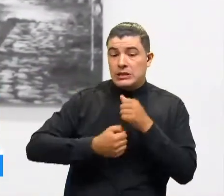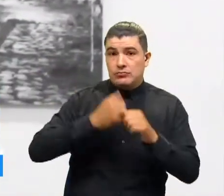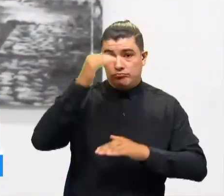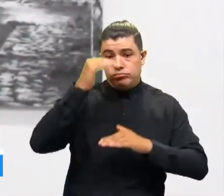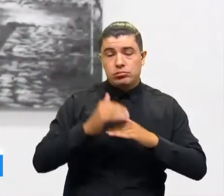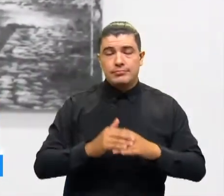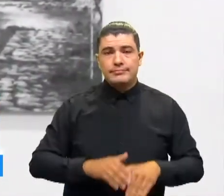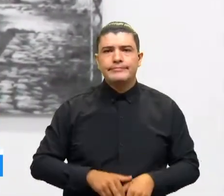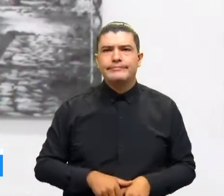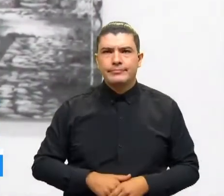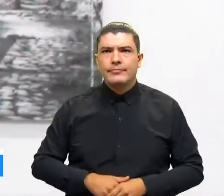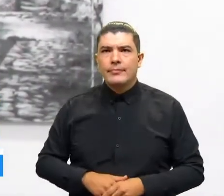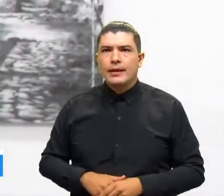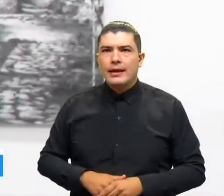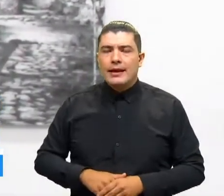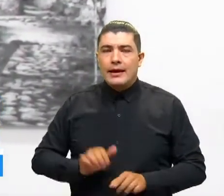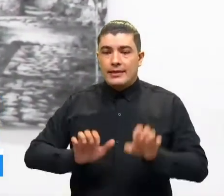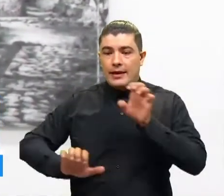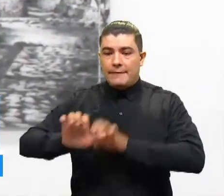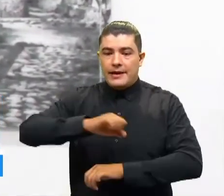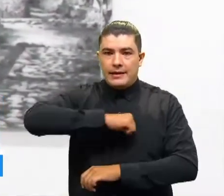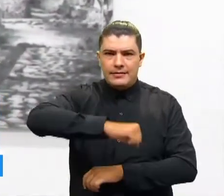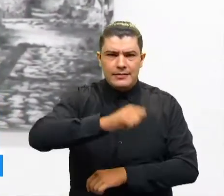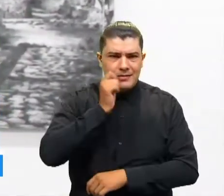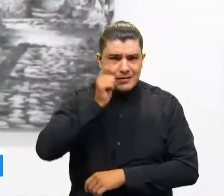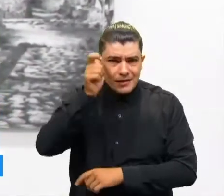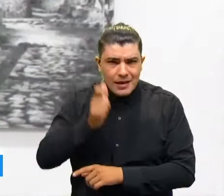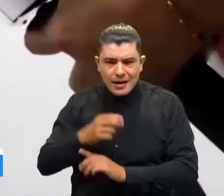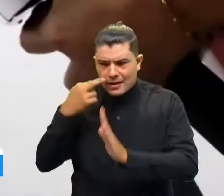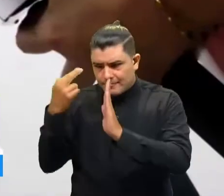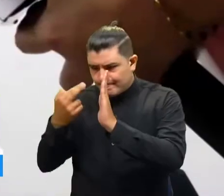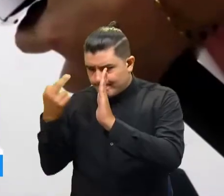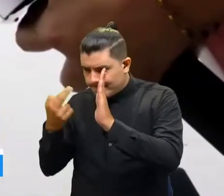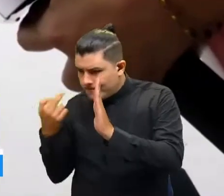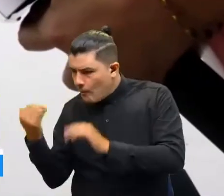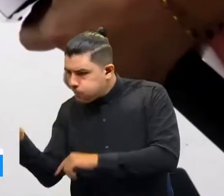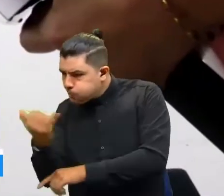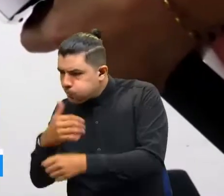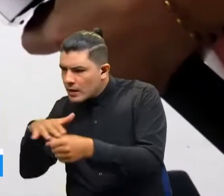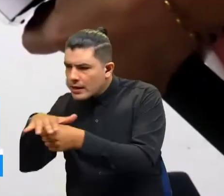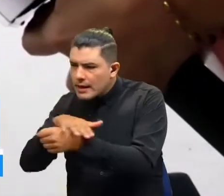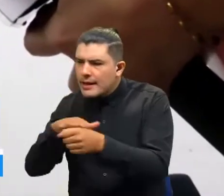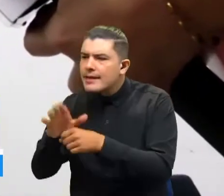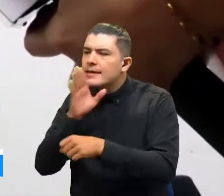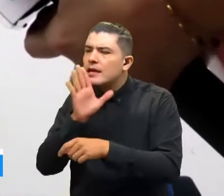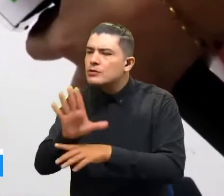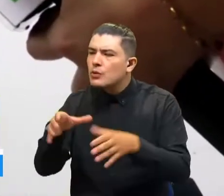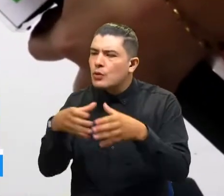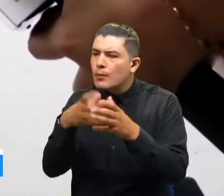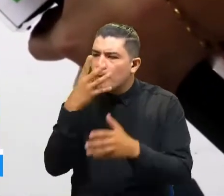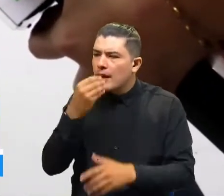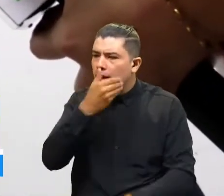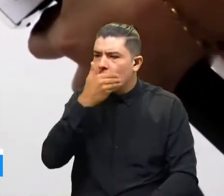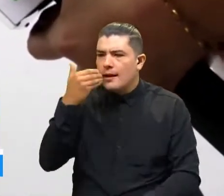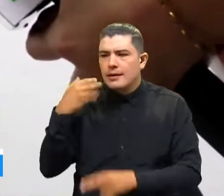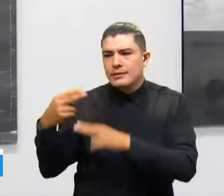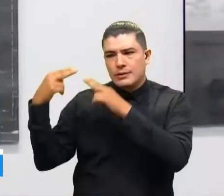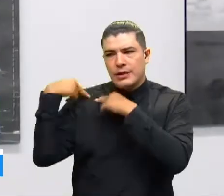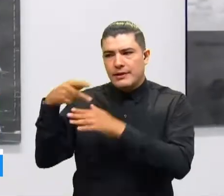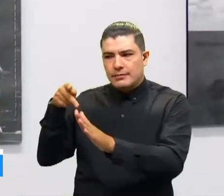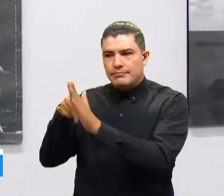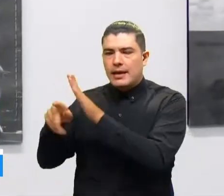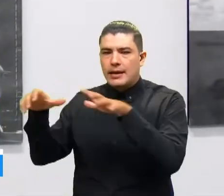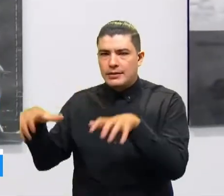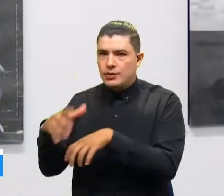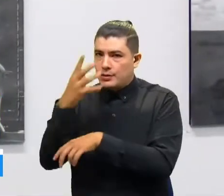a esto, desde la Defensoría de Derechos Humanos se revisan todos estos casos y quiénes serían los responsables de los hechos delictivos. El norte